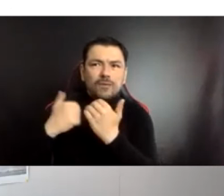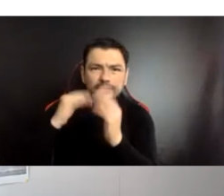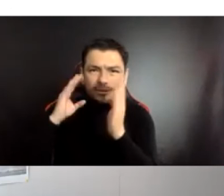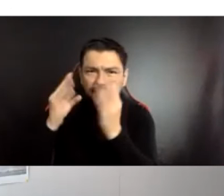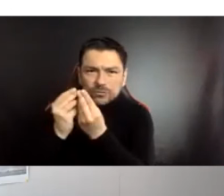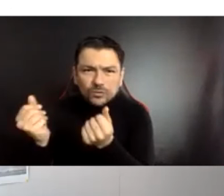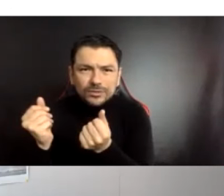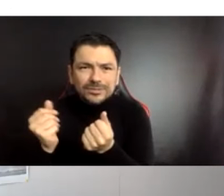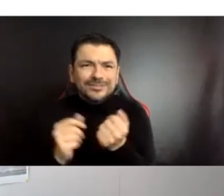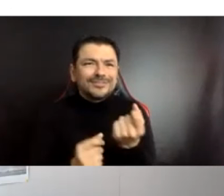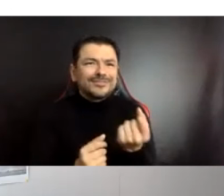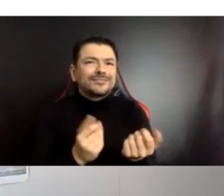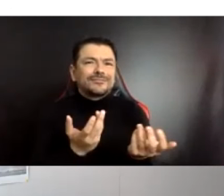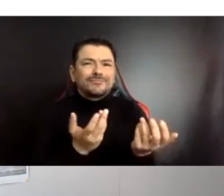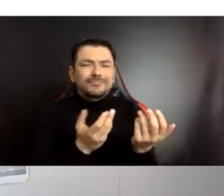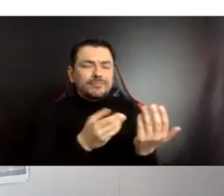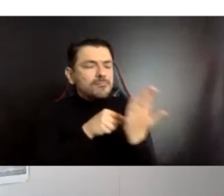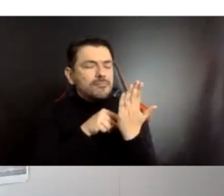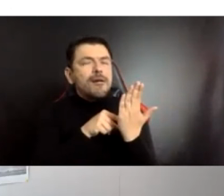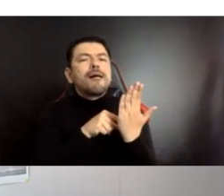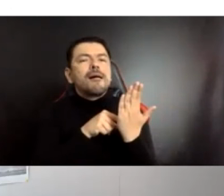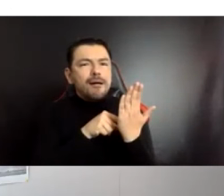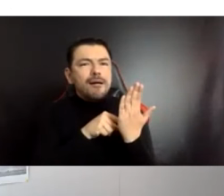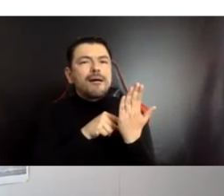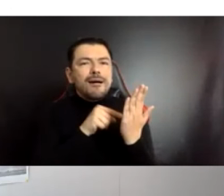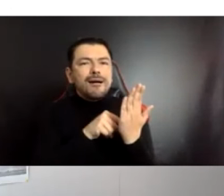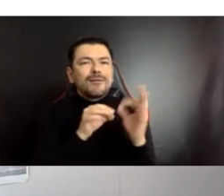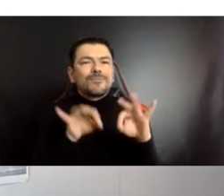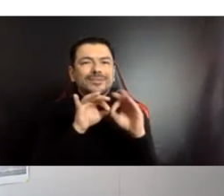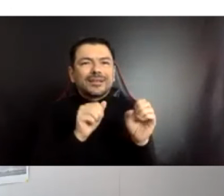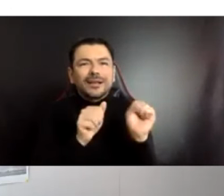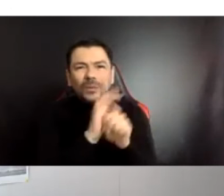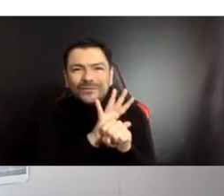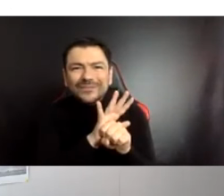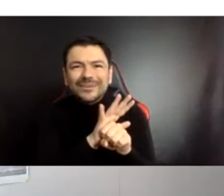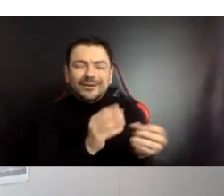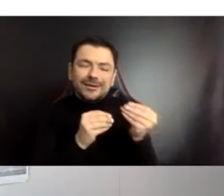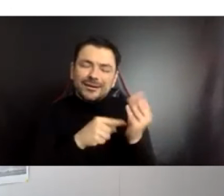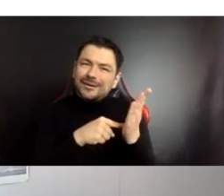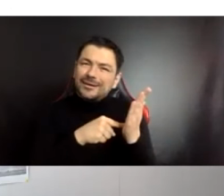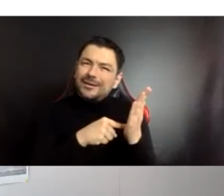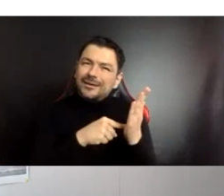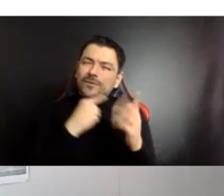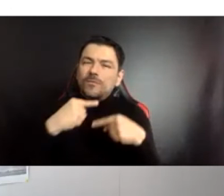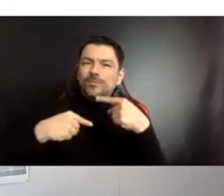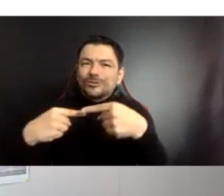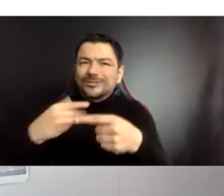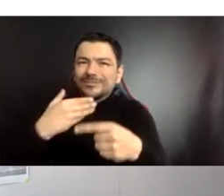produjeron desde el centro COVID y piensen sobre unirse a la red de investigación